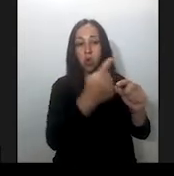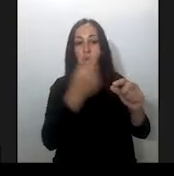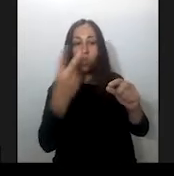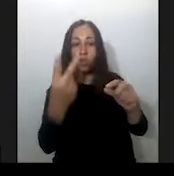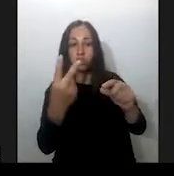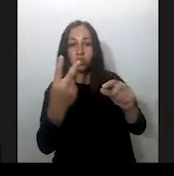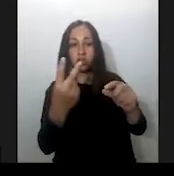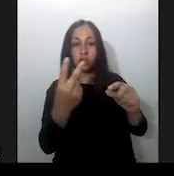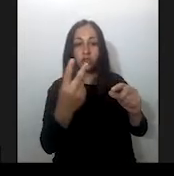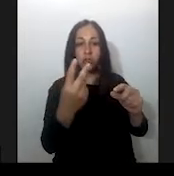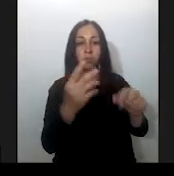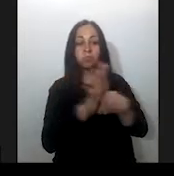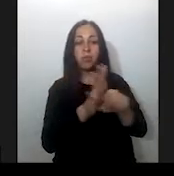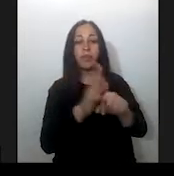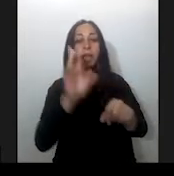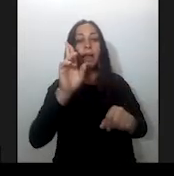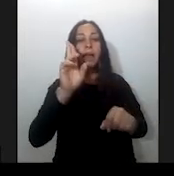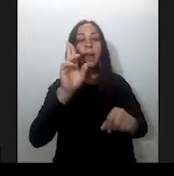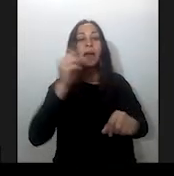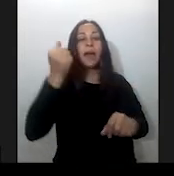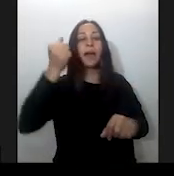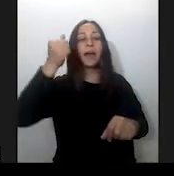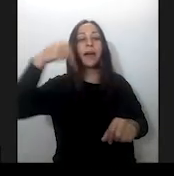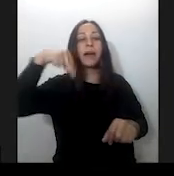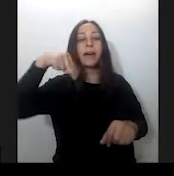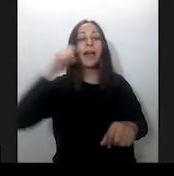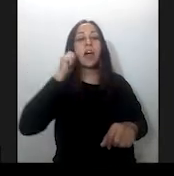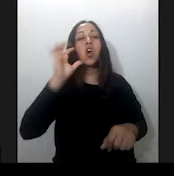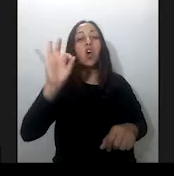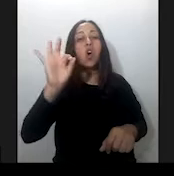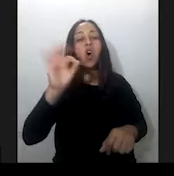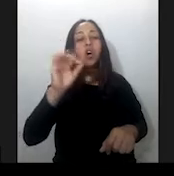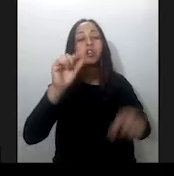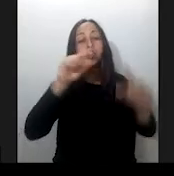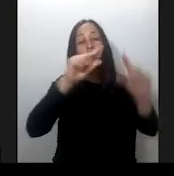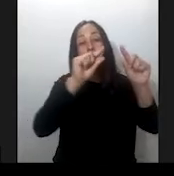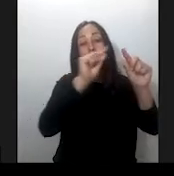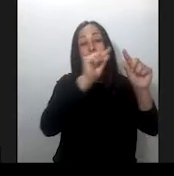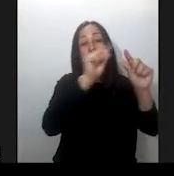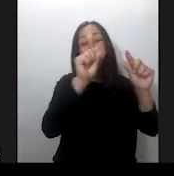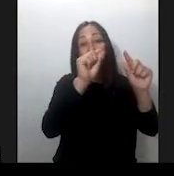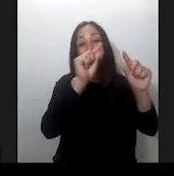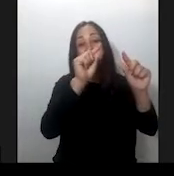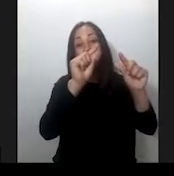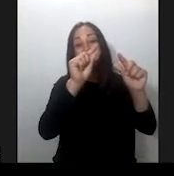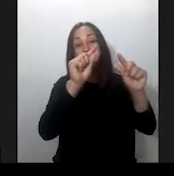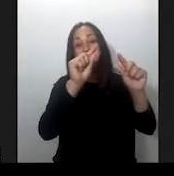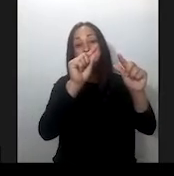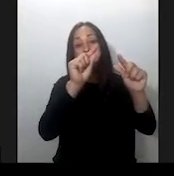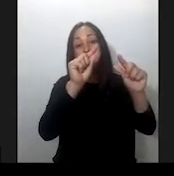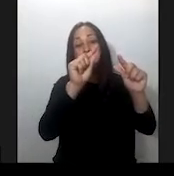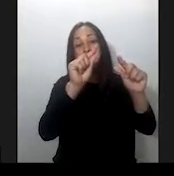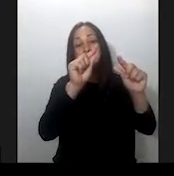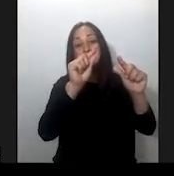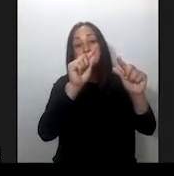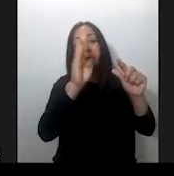y número 2, es decir, el rango, ¿no? Entonces yo le puedo decir que quiero que vaya desde acá, noten,